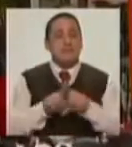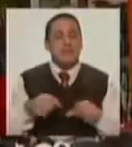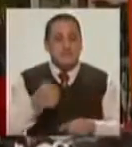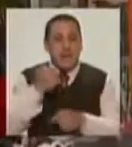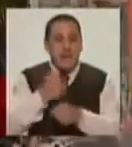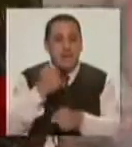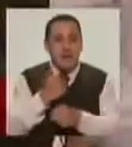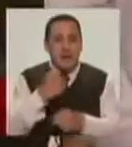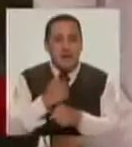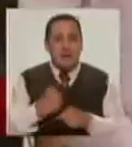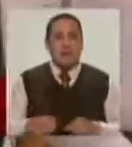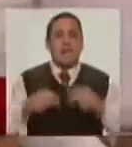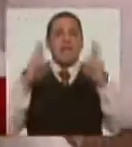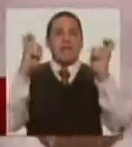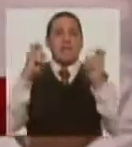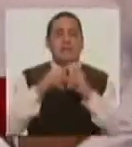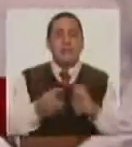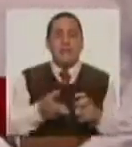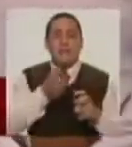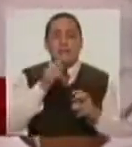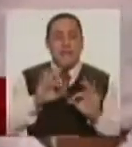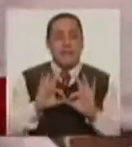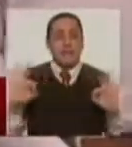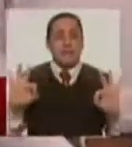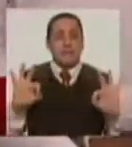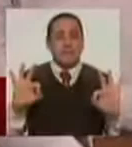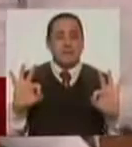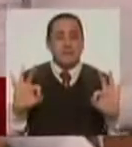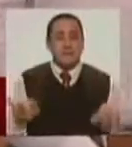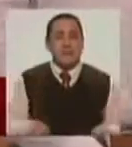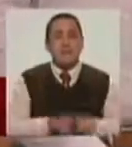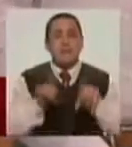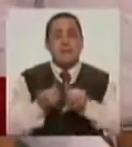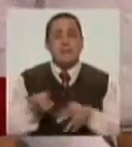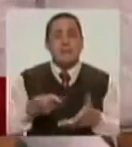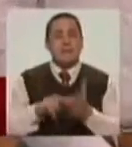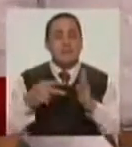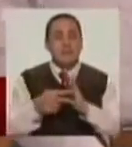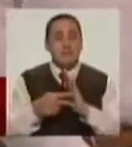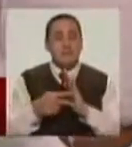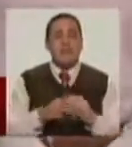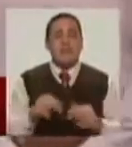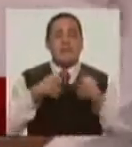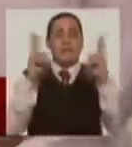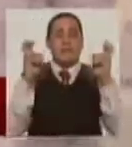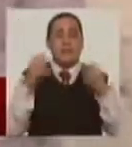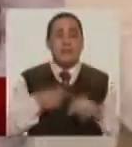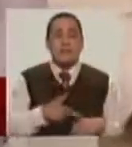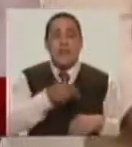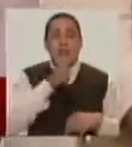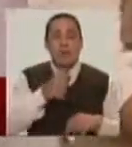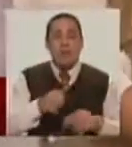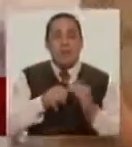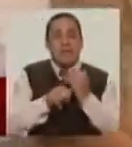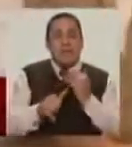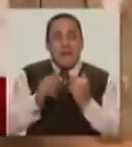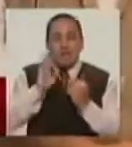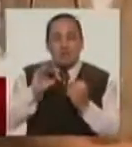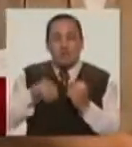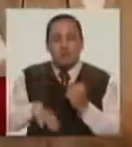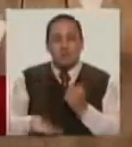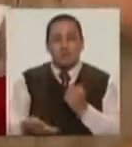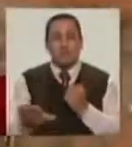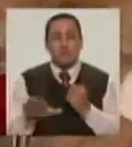que trabajar el tema del saneamiento, como lo dijo Javier, que es el tema del agua y el desagüe,